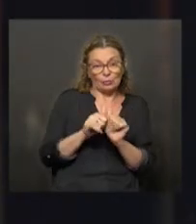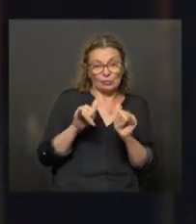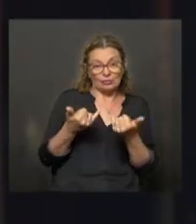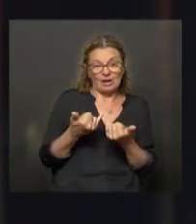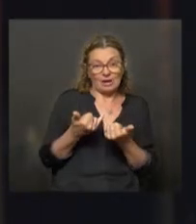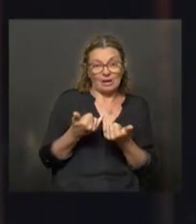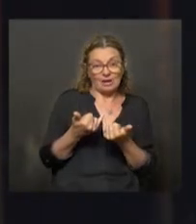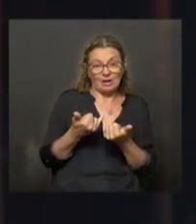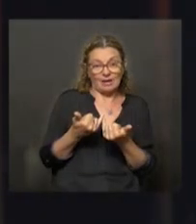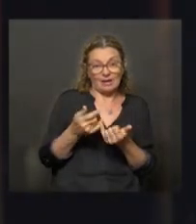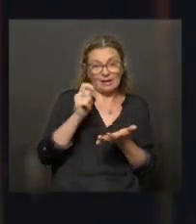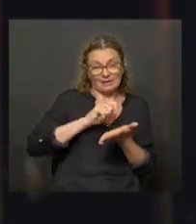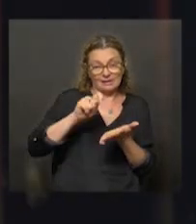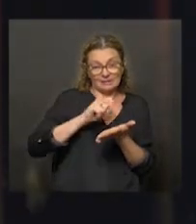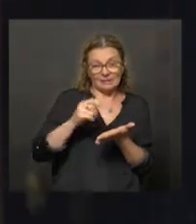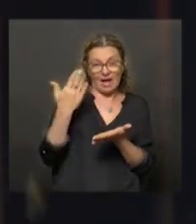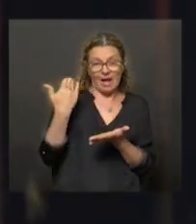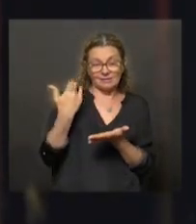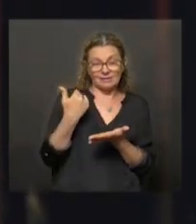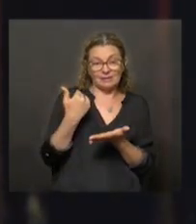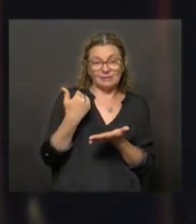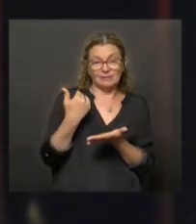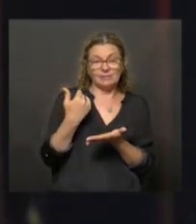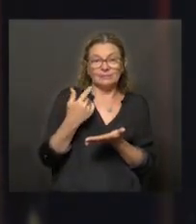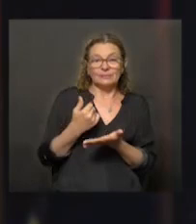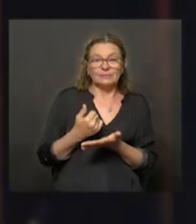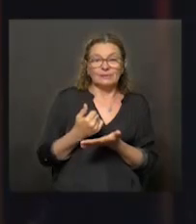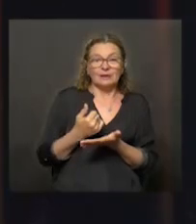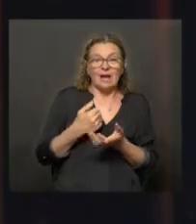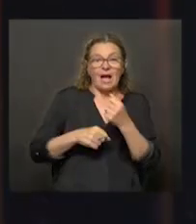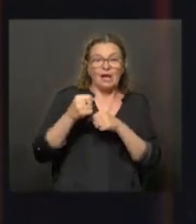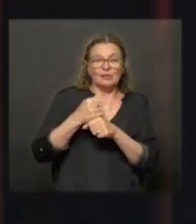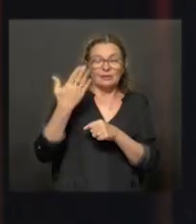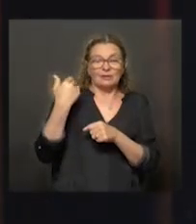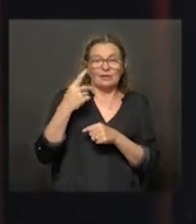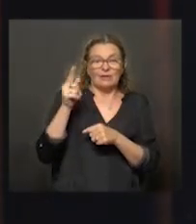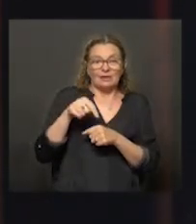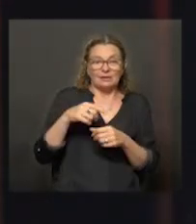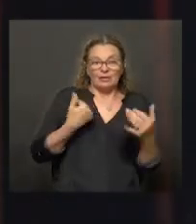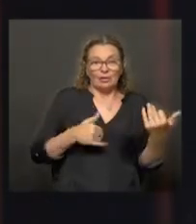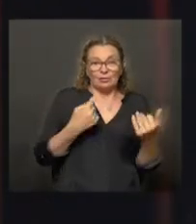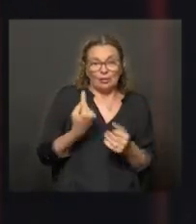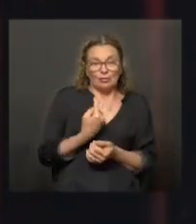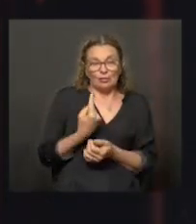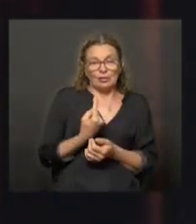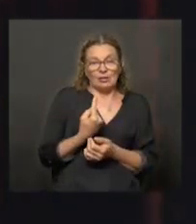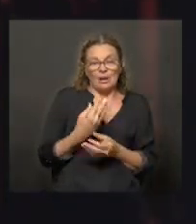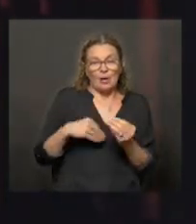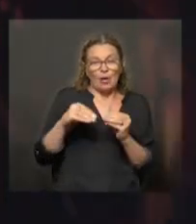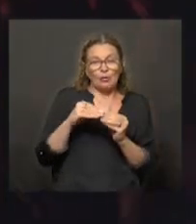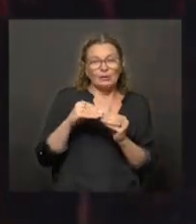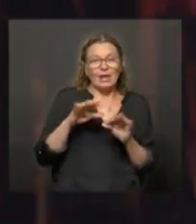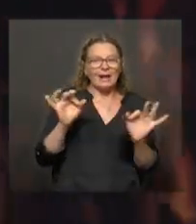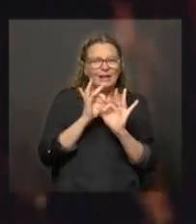tenía escritas y las había hecho el otro año. Y las venía tocando igual solista, más otras canciones